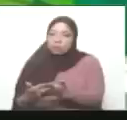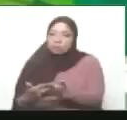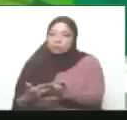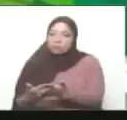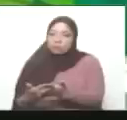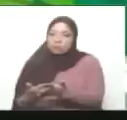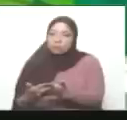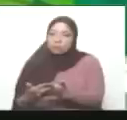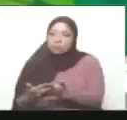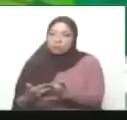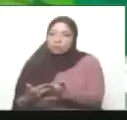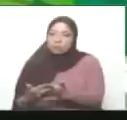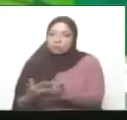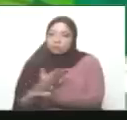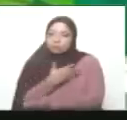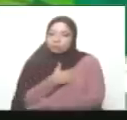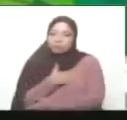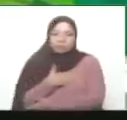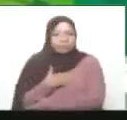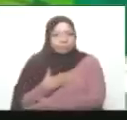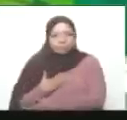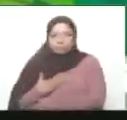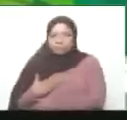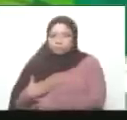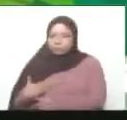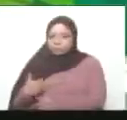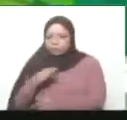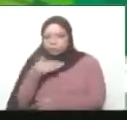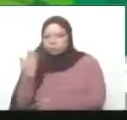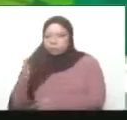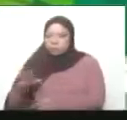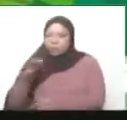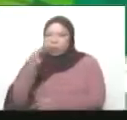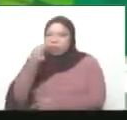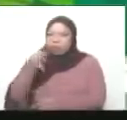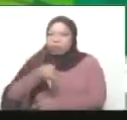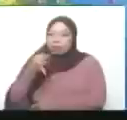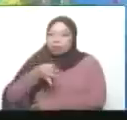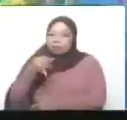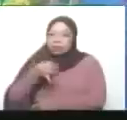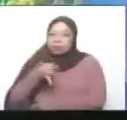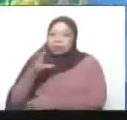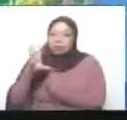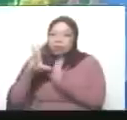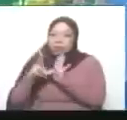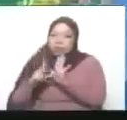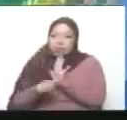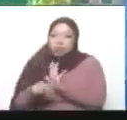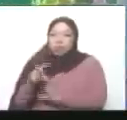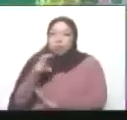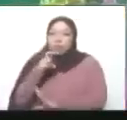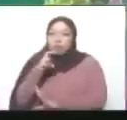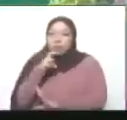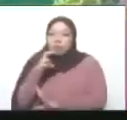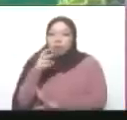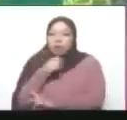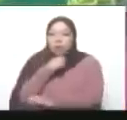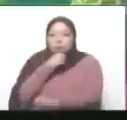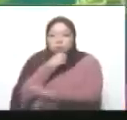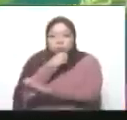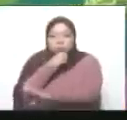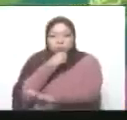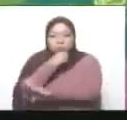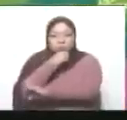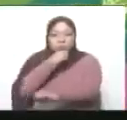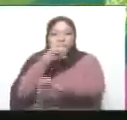debe ser debe ser que no quería llevarse la tumba la verdad del despojo del fraude del robo